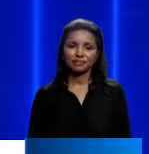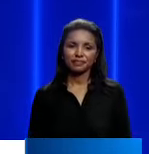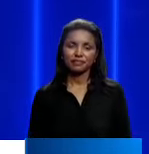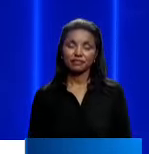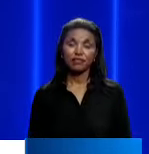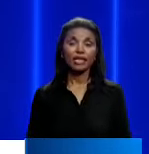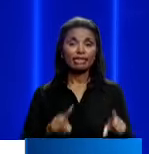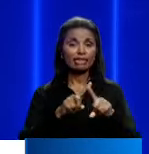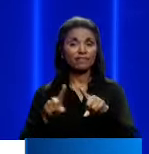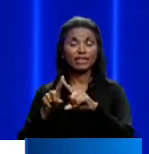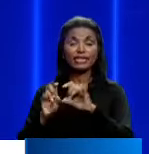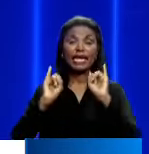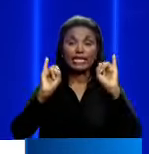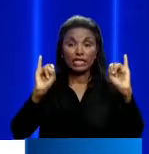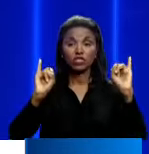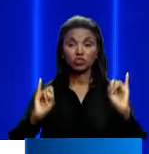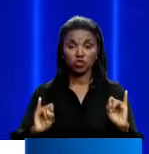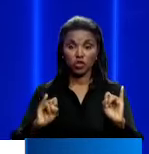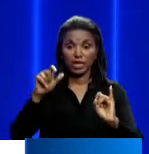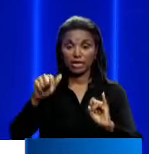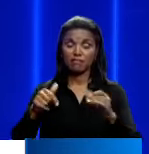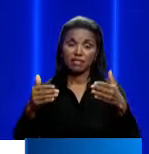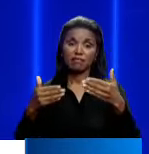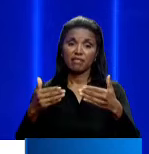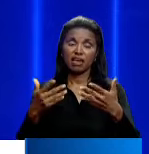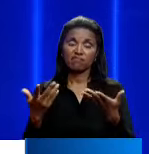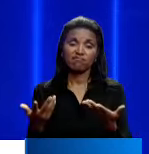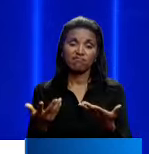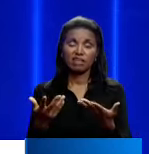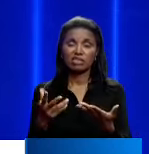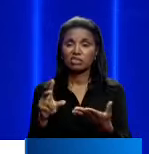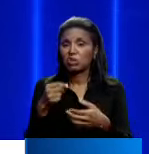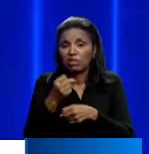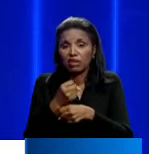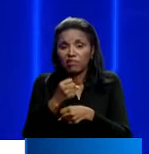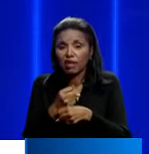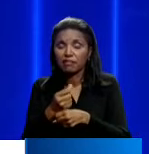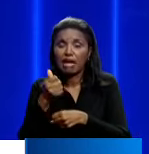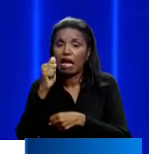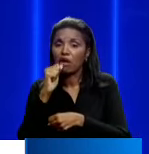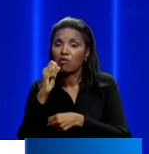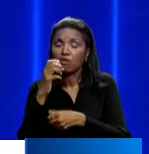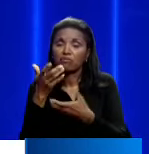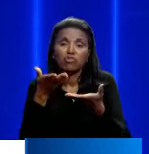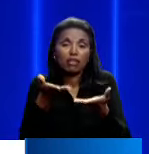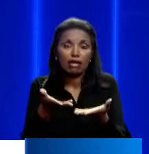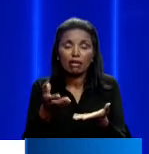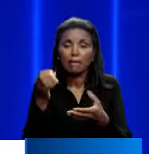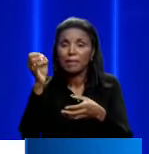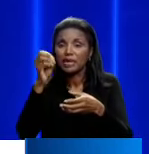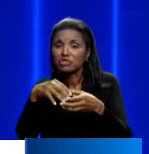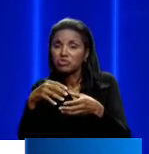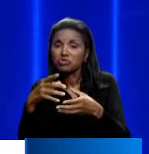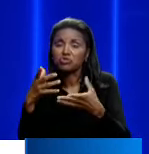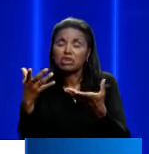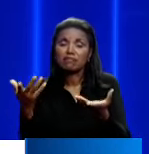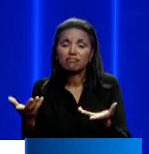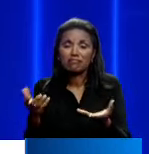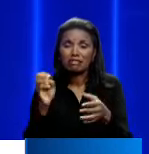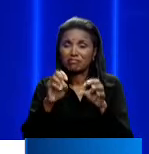Las instituciones en este país no funcionan. No tenemos agua, no recogen la basura, ni nos dan